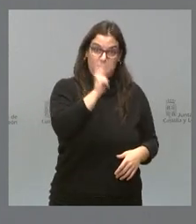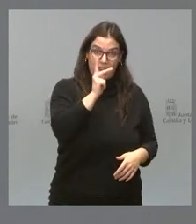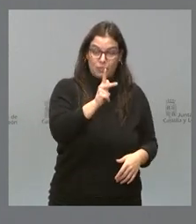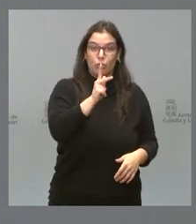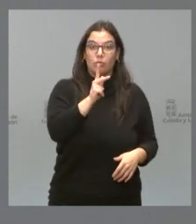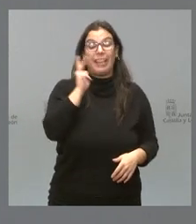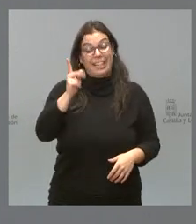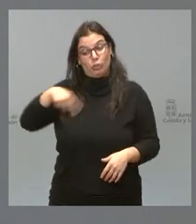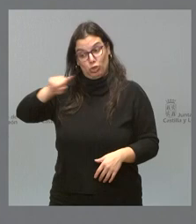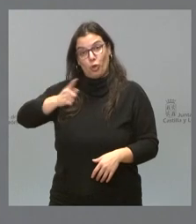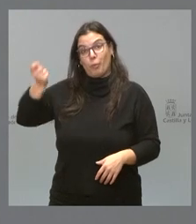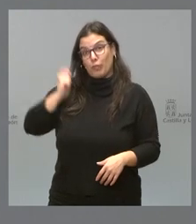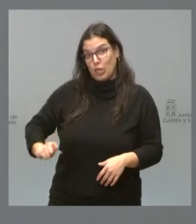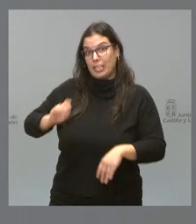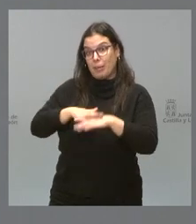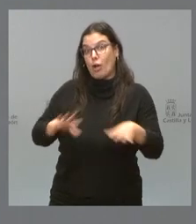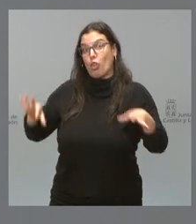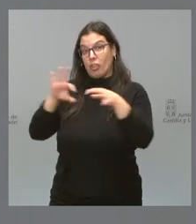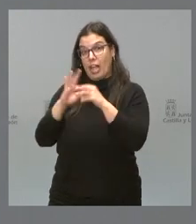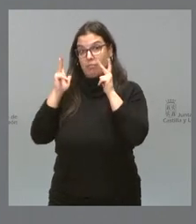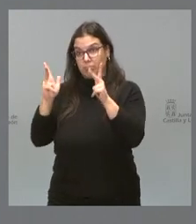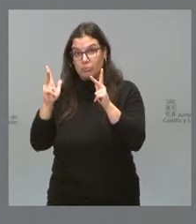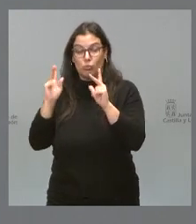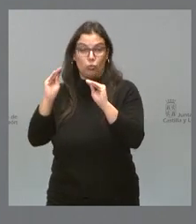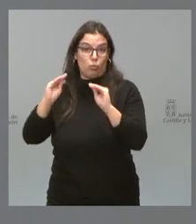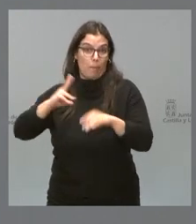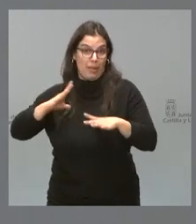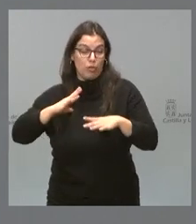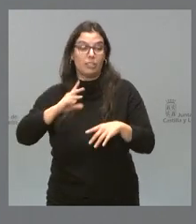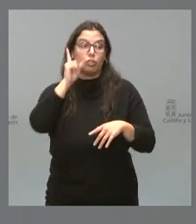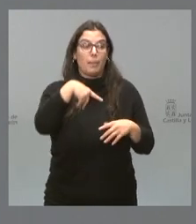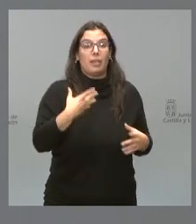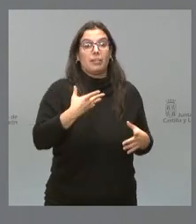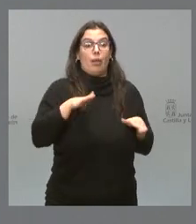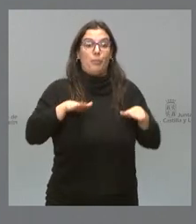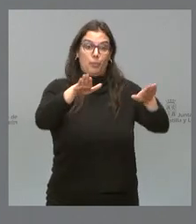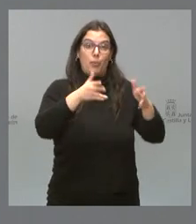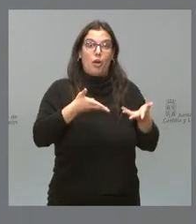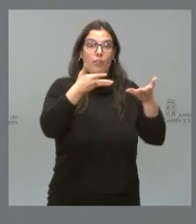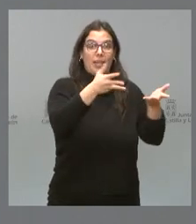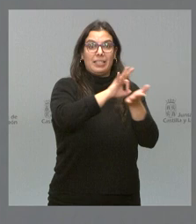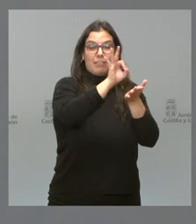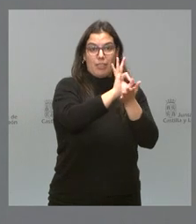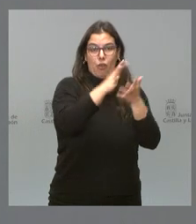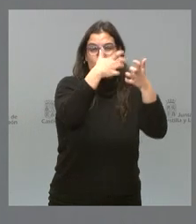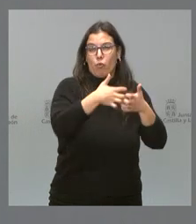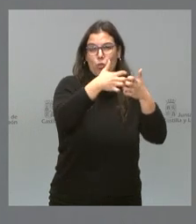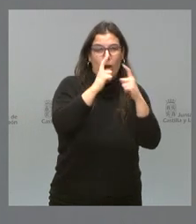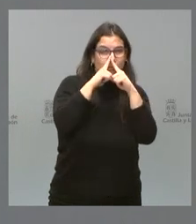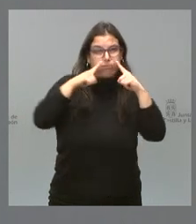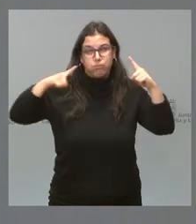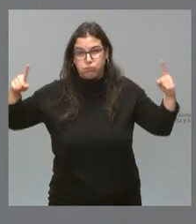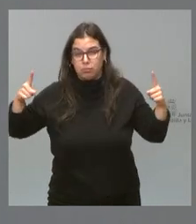trabajadores al ejercicio de esa conciliación con la garantía de la prestación de un servicio que funciona 365 días al año